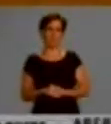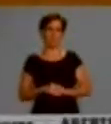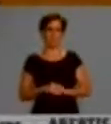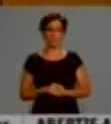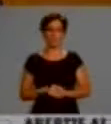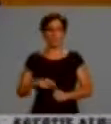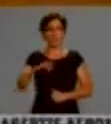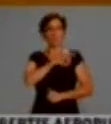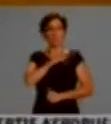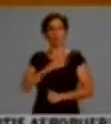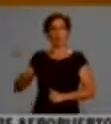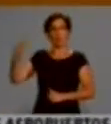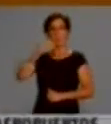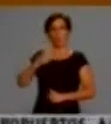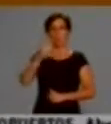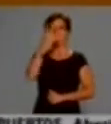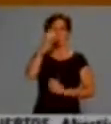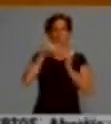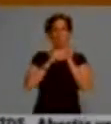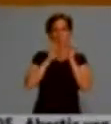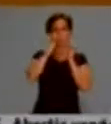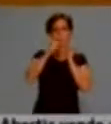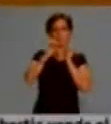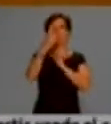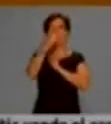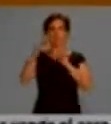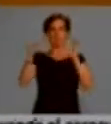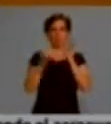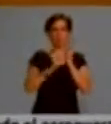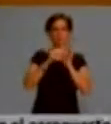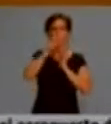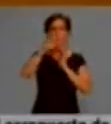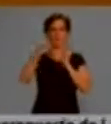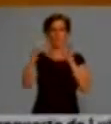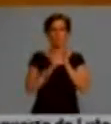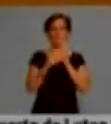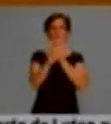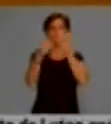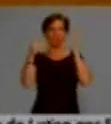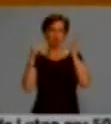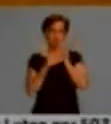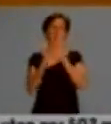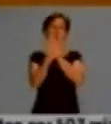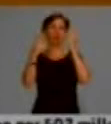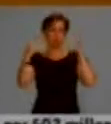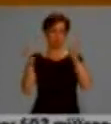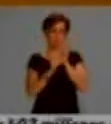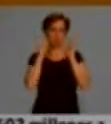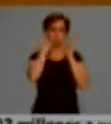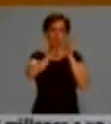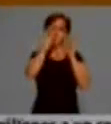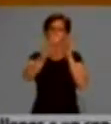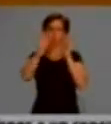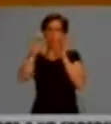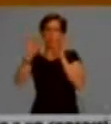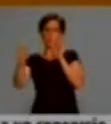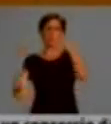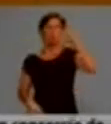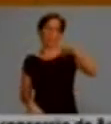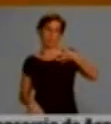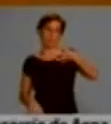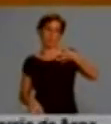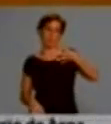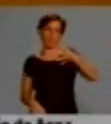hace 4 ingresos de 30.000, 25.000, 17.000 y 8.000 euros en la cuenta de su partido. Estos ingresos